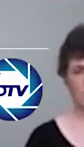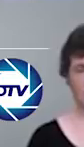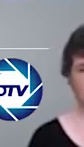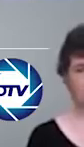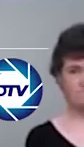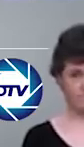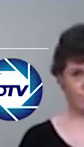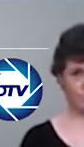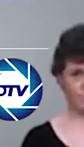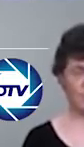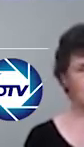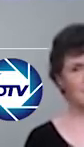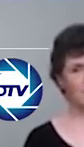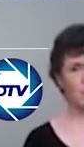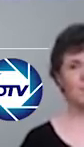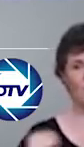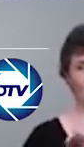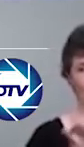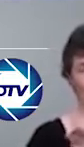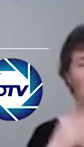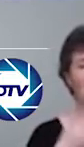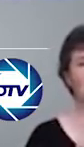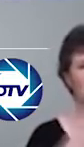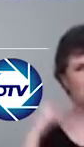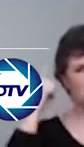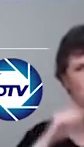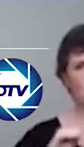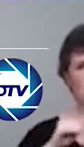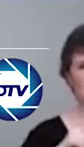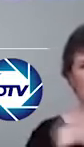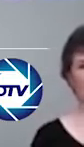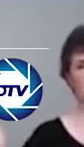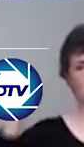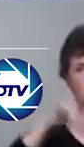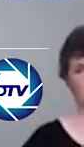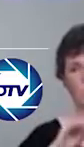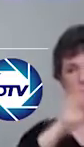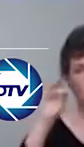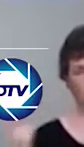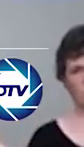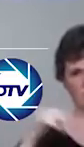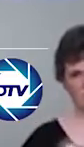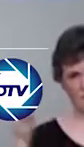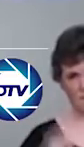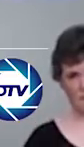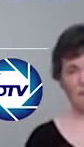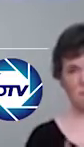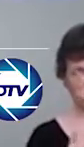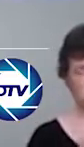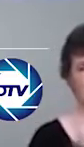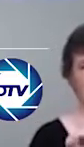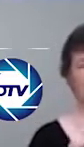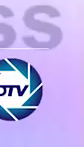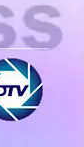términos democráticos y luego aparte de eso pues esto va a tener un recorrido amplio en el parlamento porque